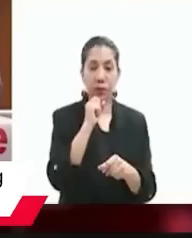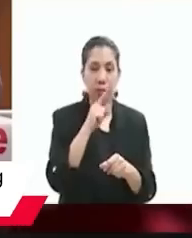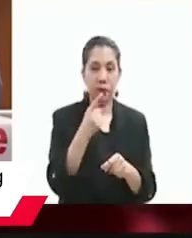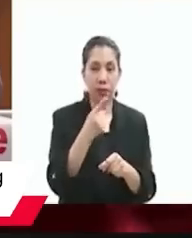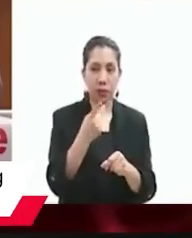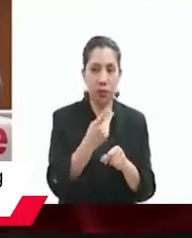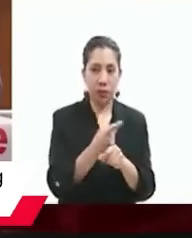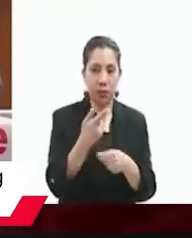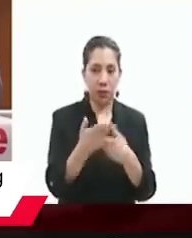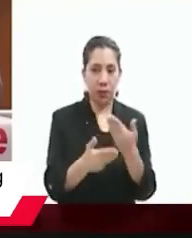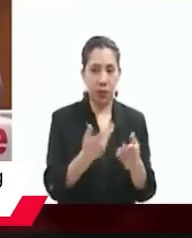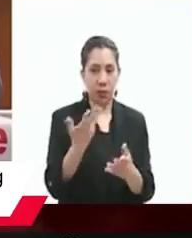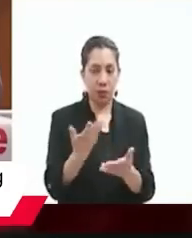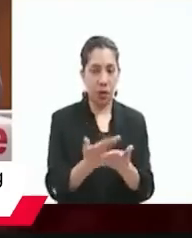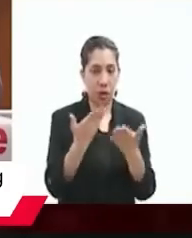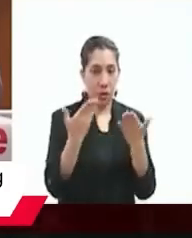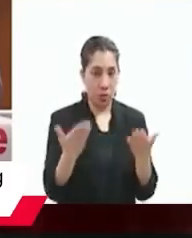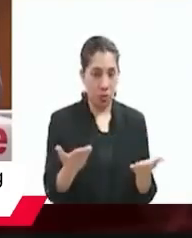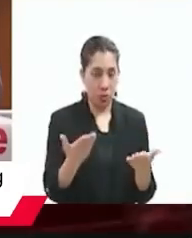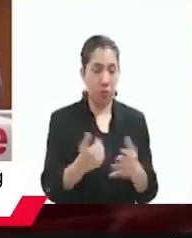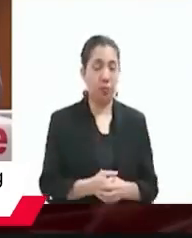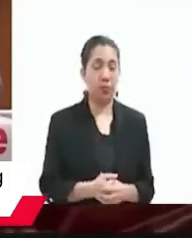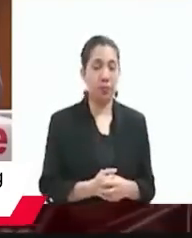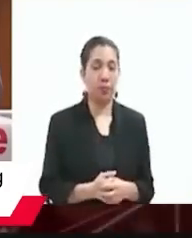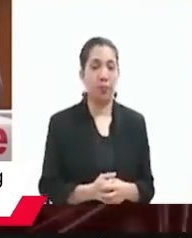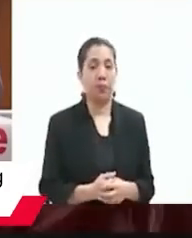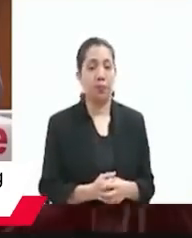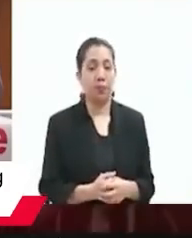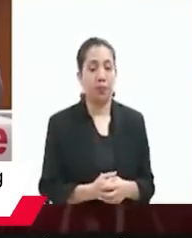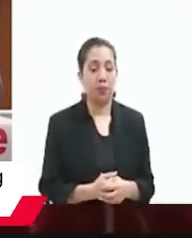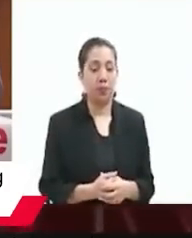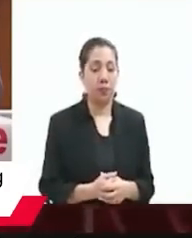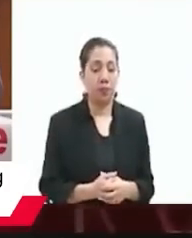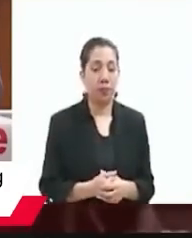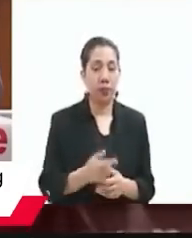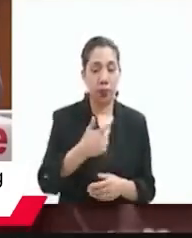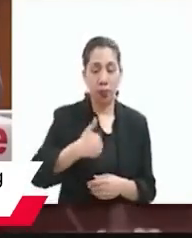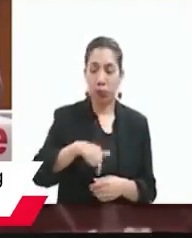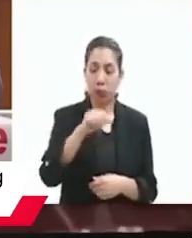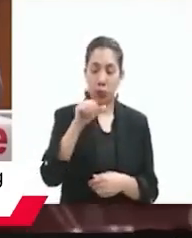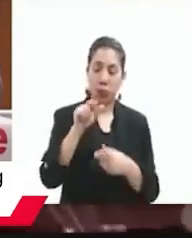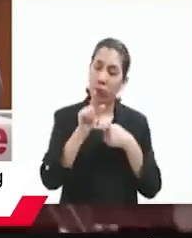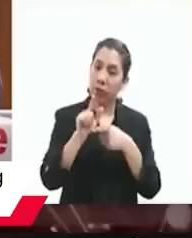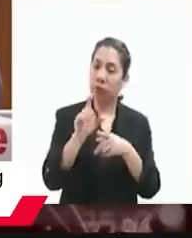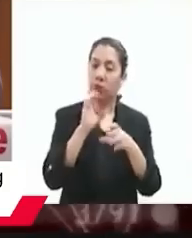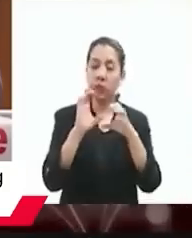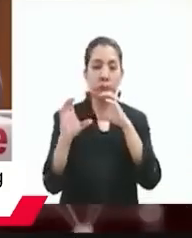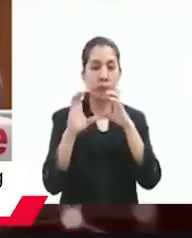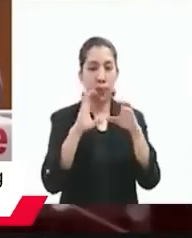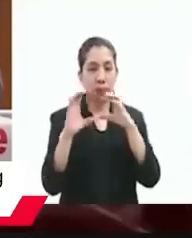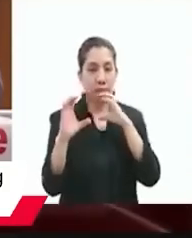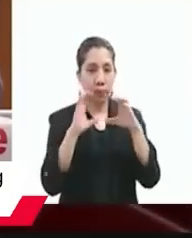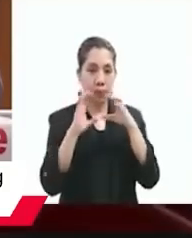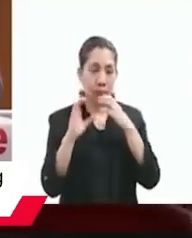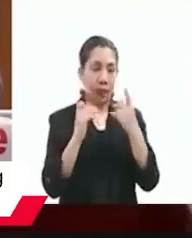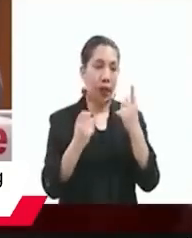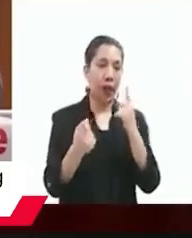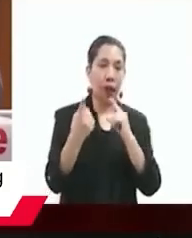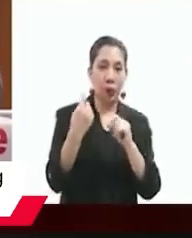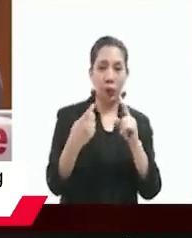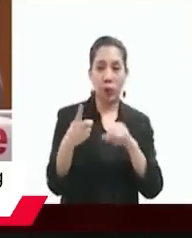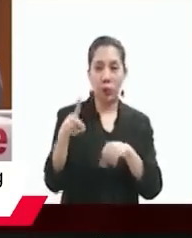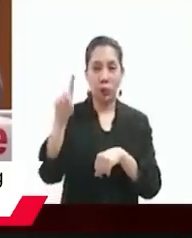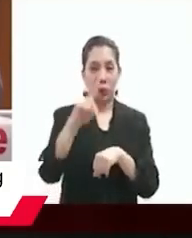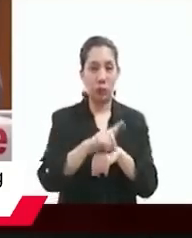revisar cuál sería el paradero de los estudiantes y sobre todo ha solicitado este grupo